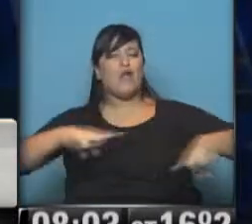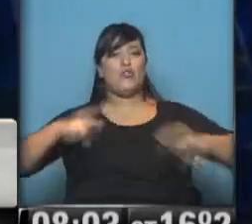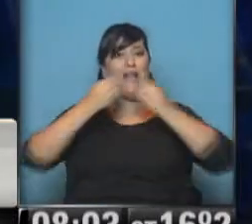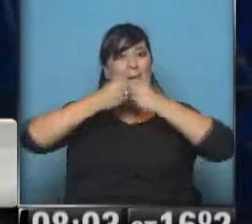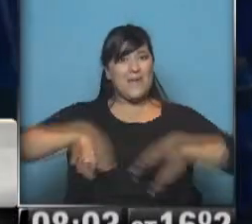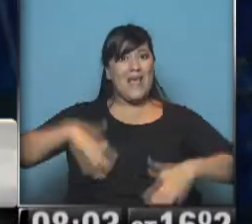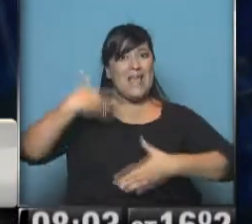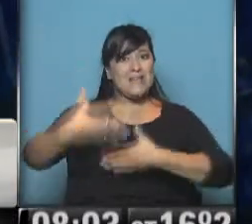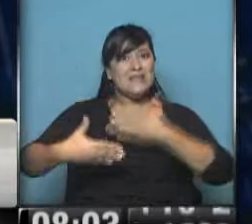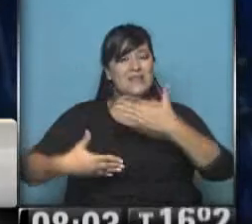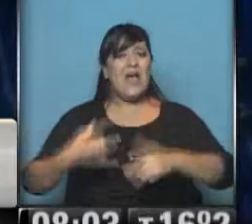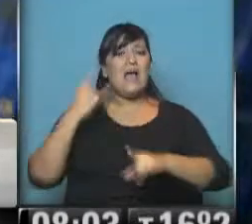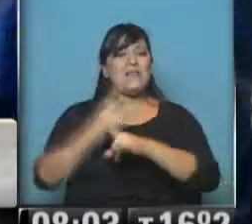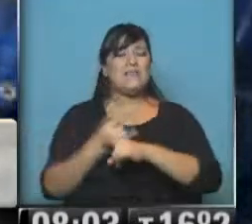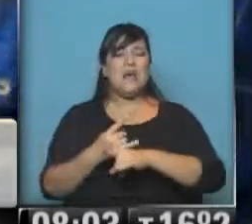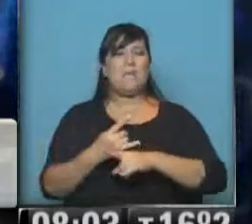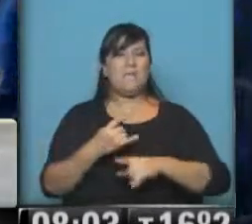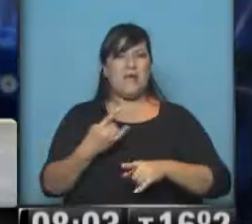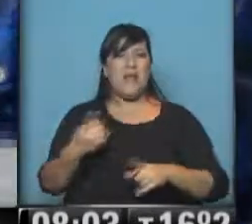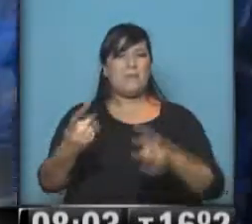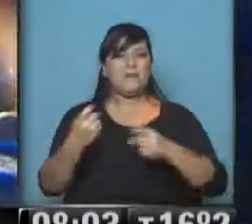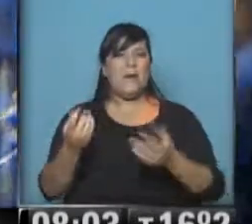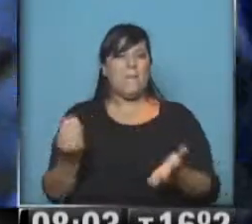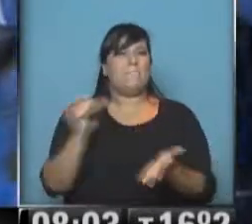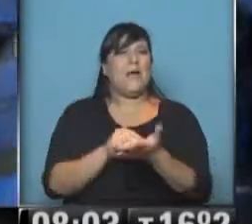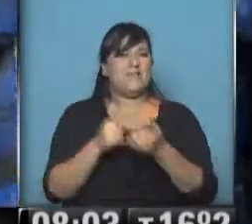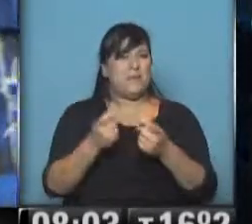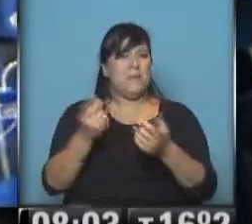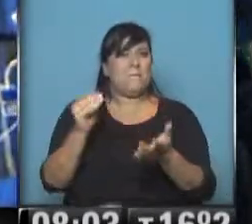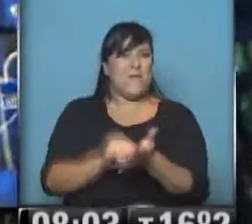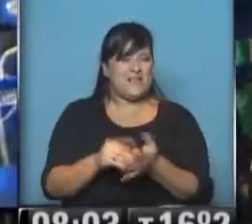van quedando como cortas siempre se puede hacer un poco más